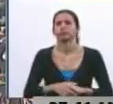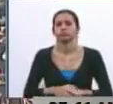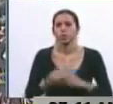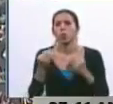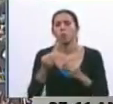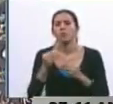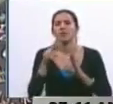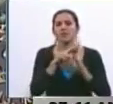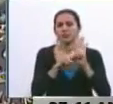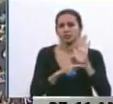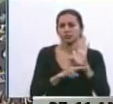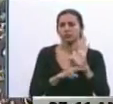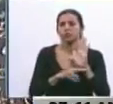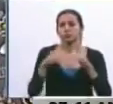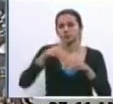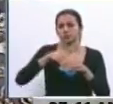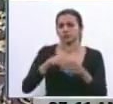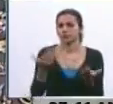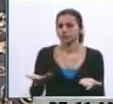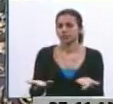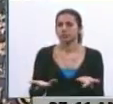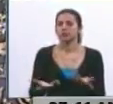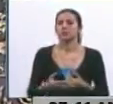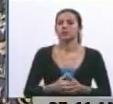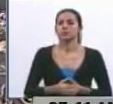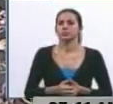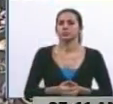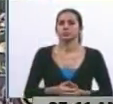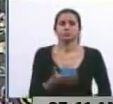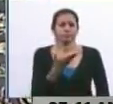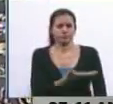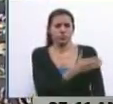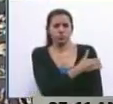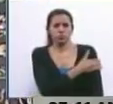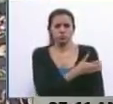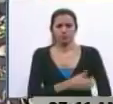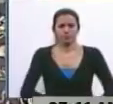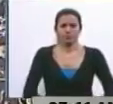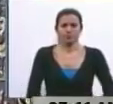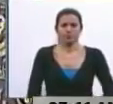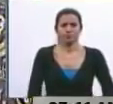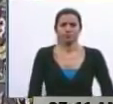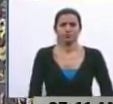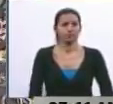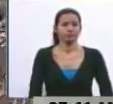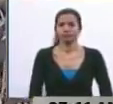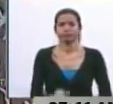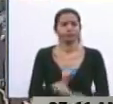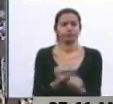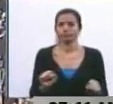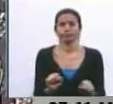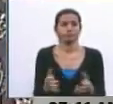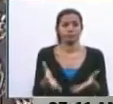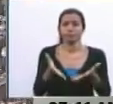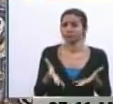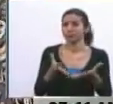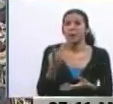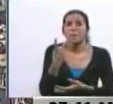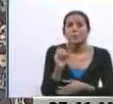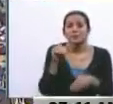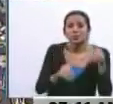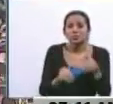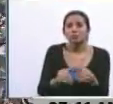referendo. Así que esta derecha, que no ha podido ganar de 20 elecciones, ha